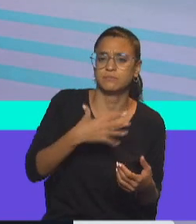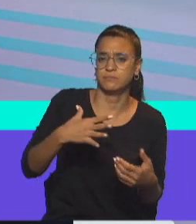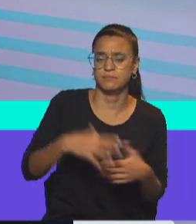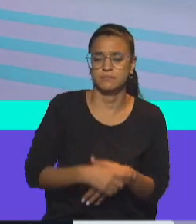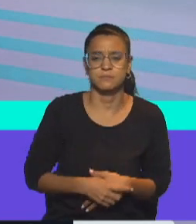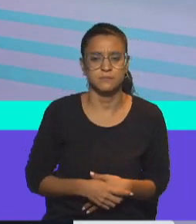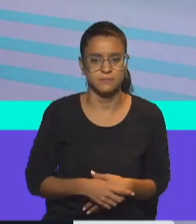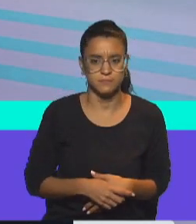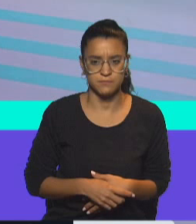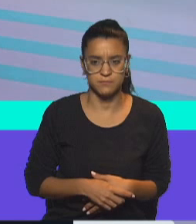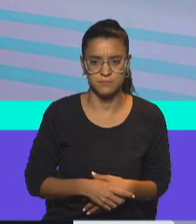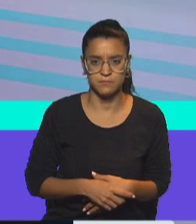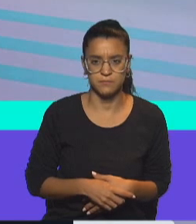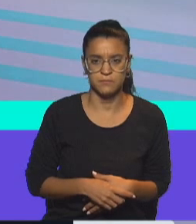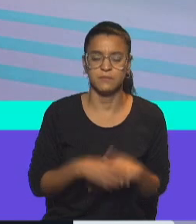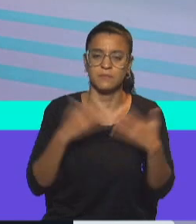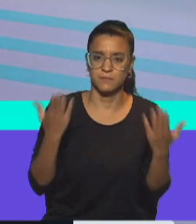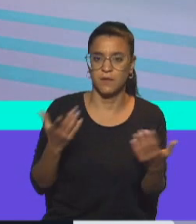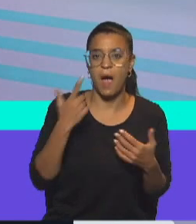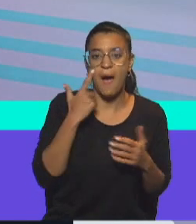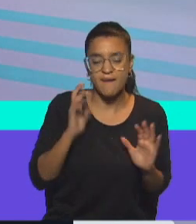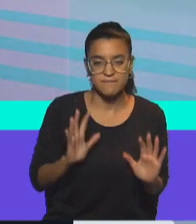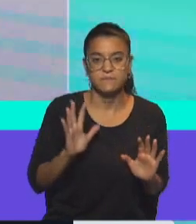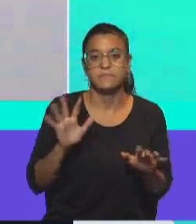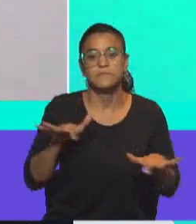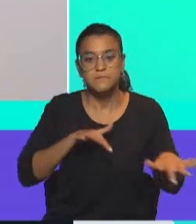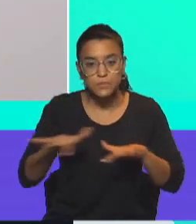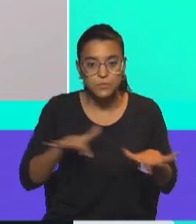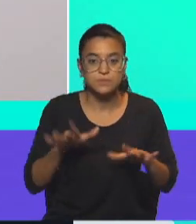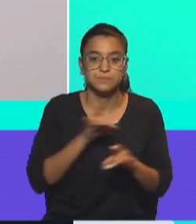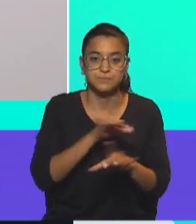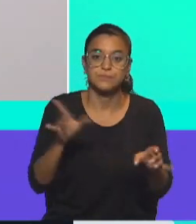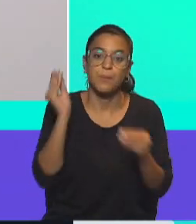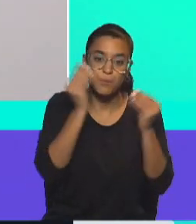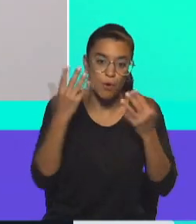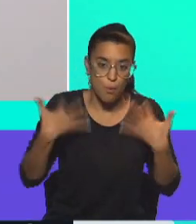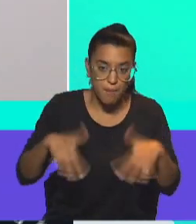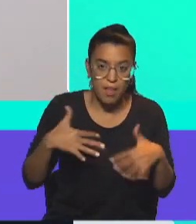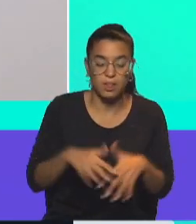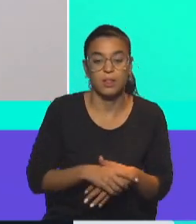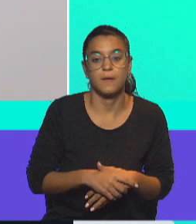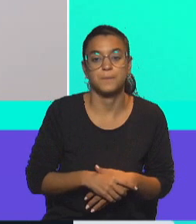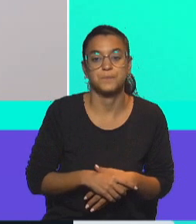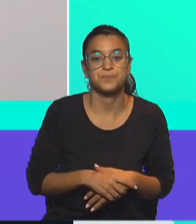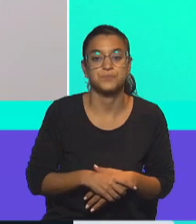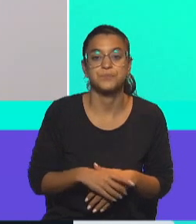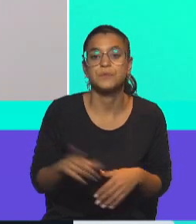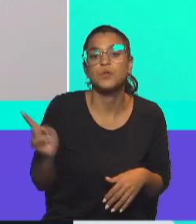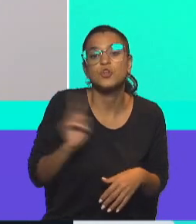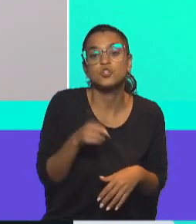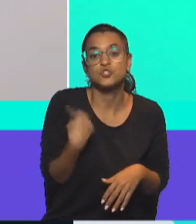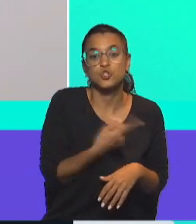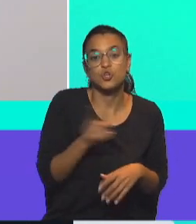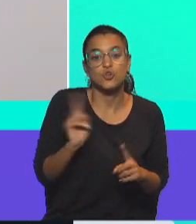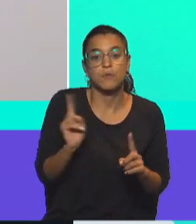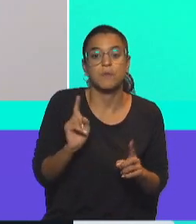laxos? Bueno, a ver, la situación epidemiológica es preocupante. No hemos